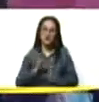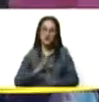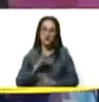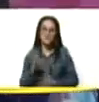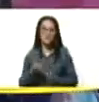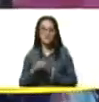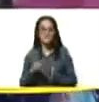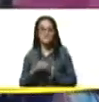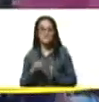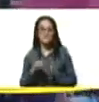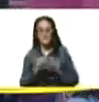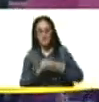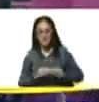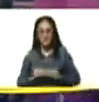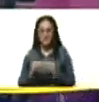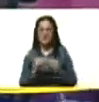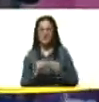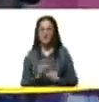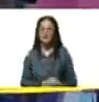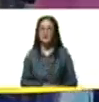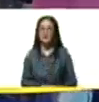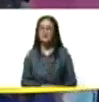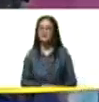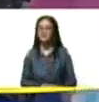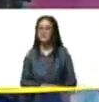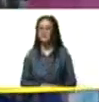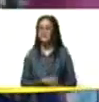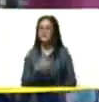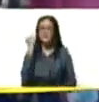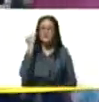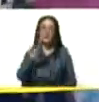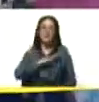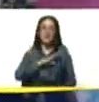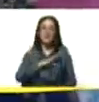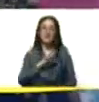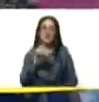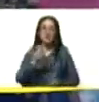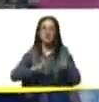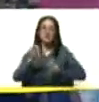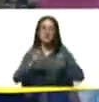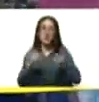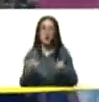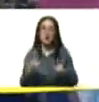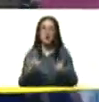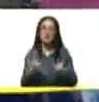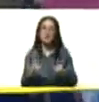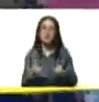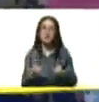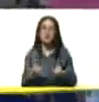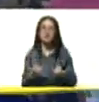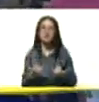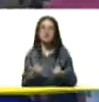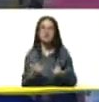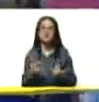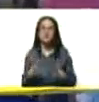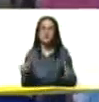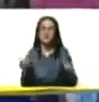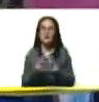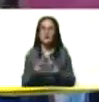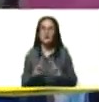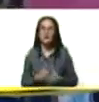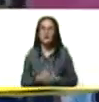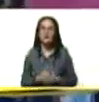en fase de recuperación. Así, presidente. Es una idea que tengo, Carlos, para que ustedes lo evalúen hoy mismo. Hoy mismo se reúnen y